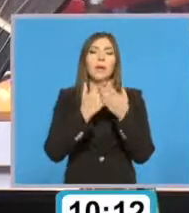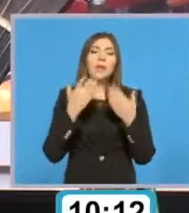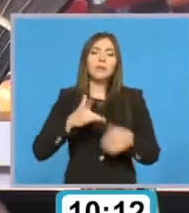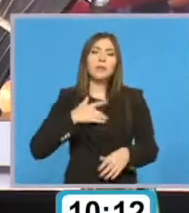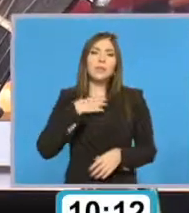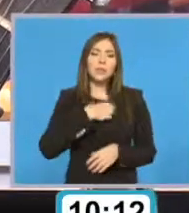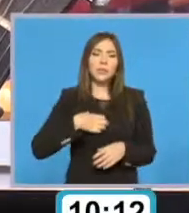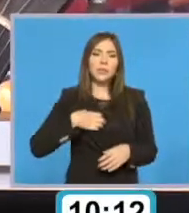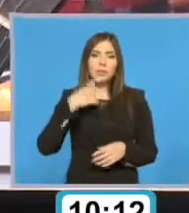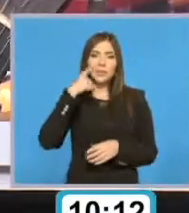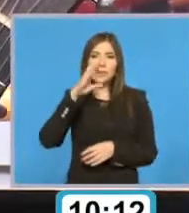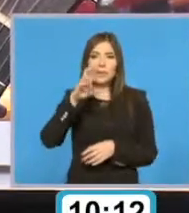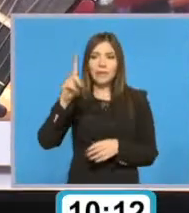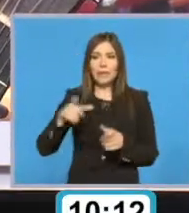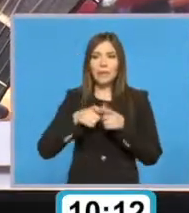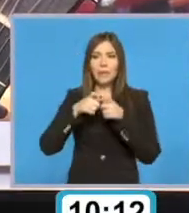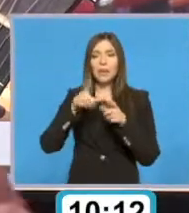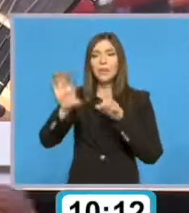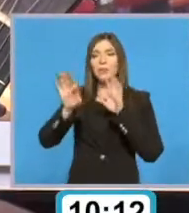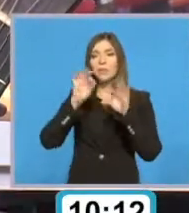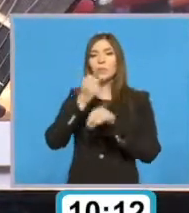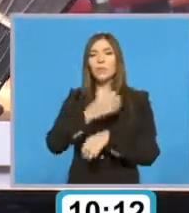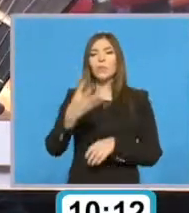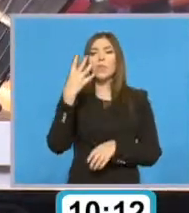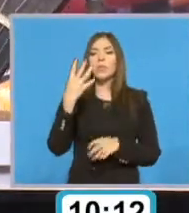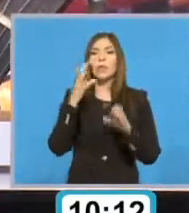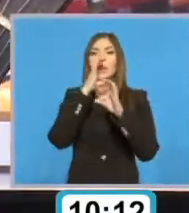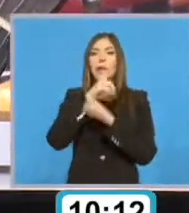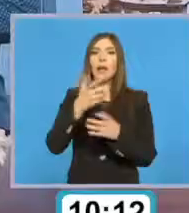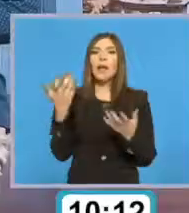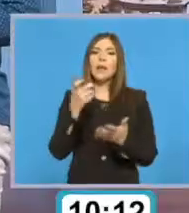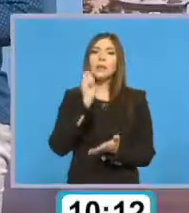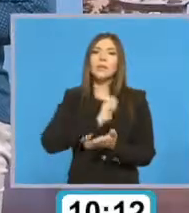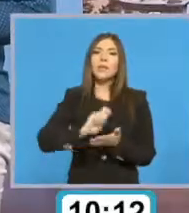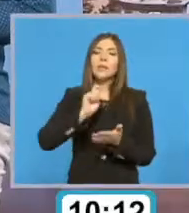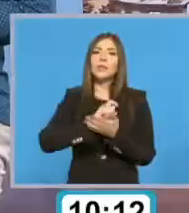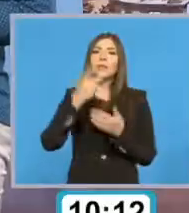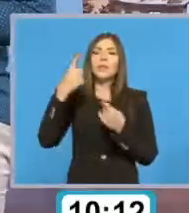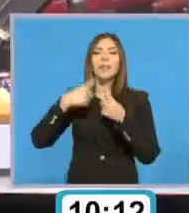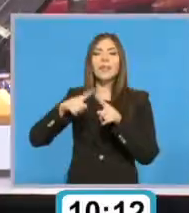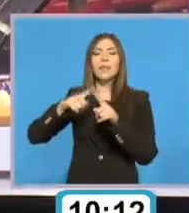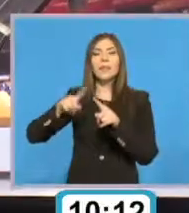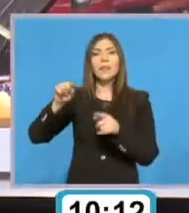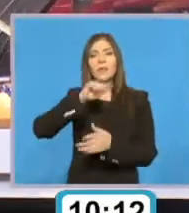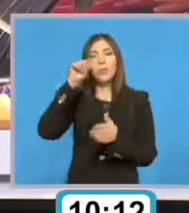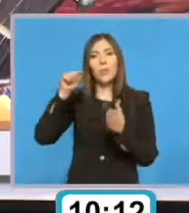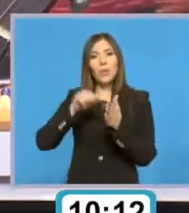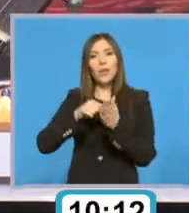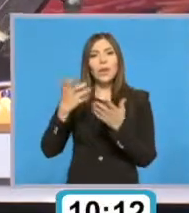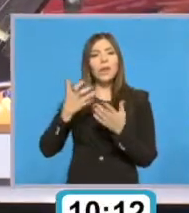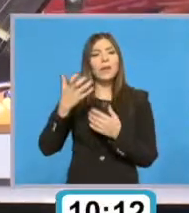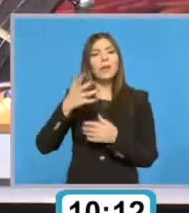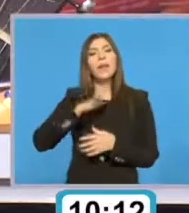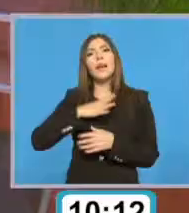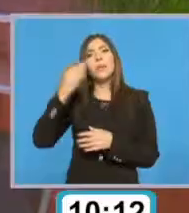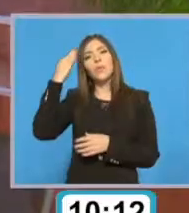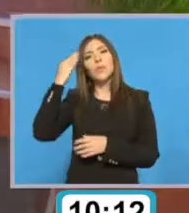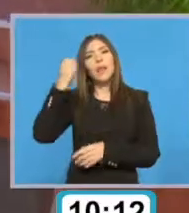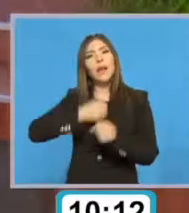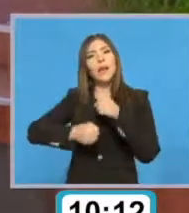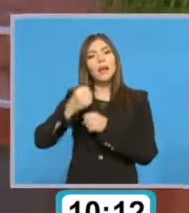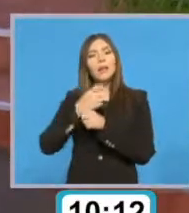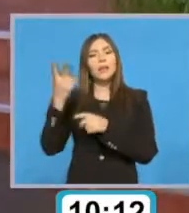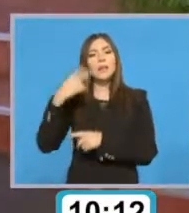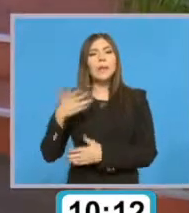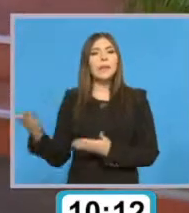porque finalmente para el disco seleccionamos 4 canciones que yo había compuesto por estas tierras, ya vengo hace como 10 años por acá, y